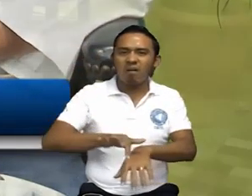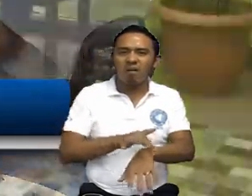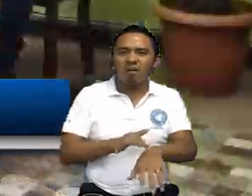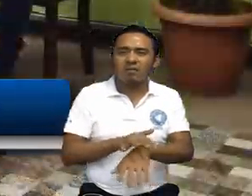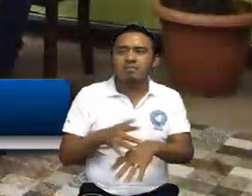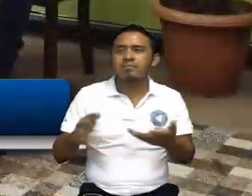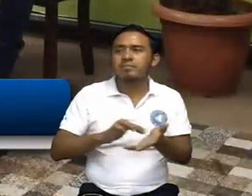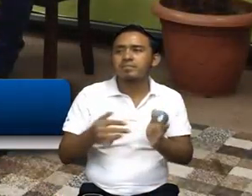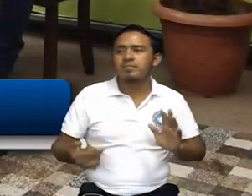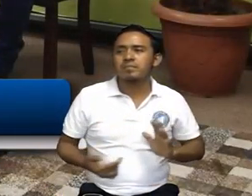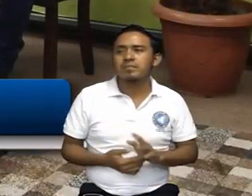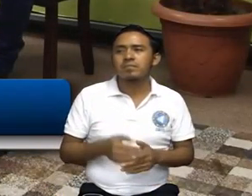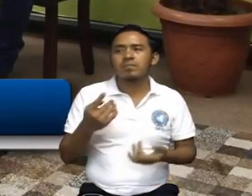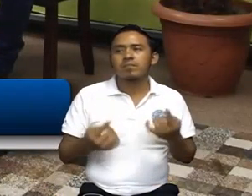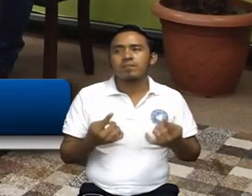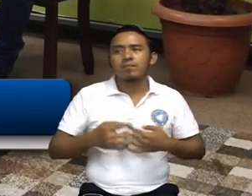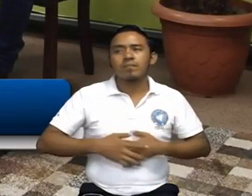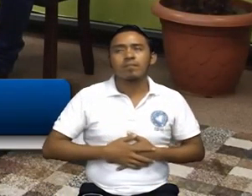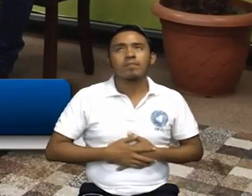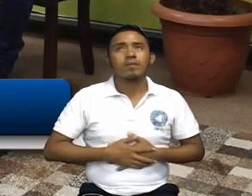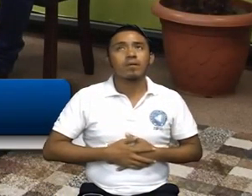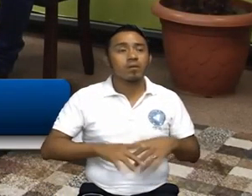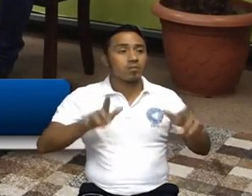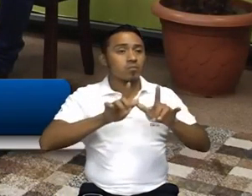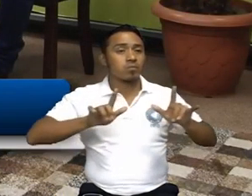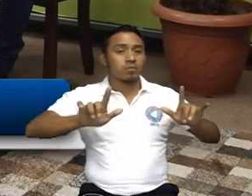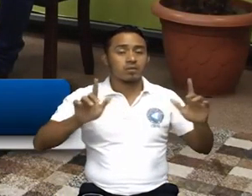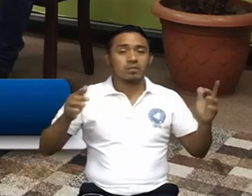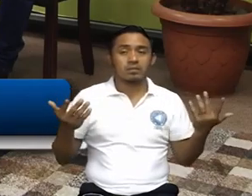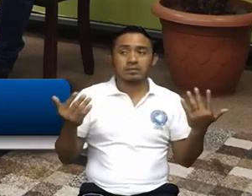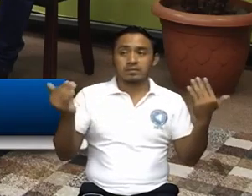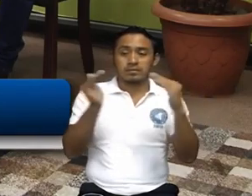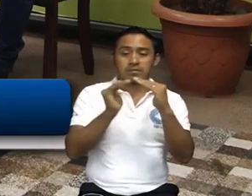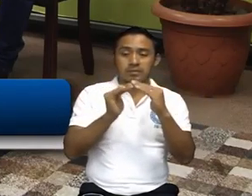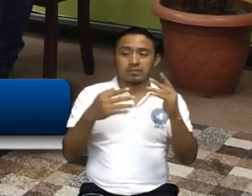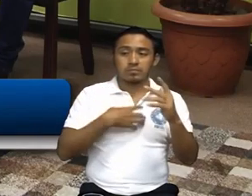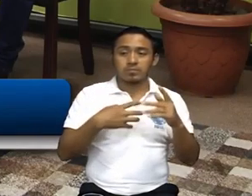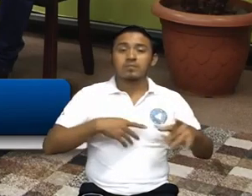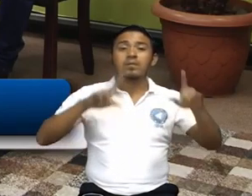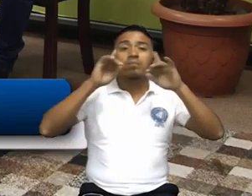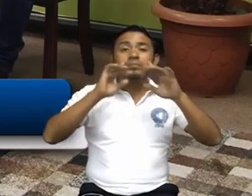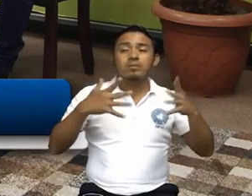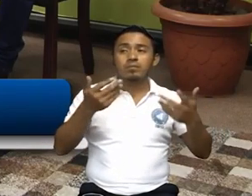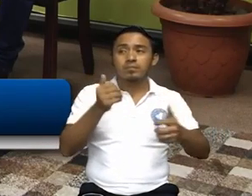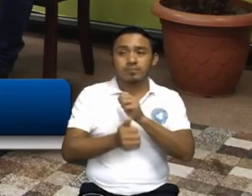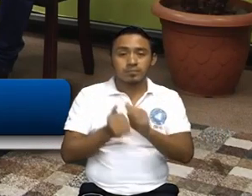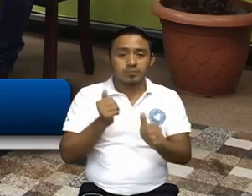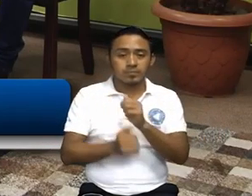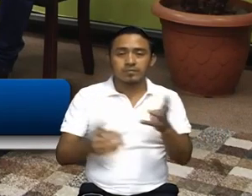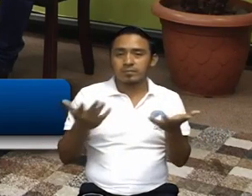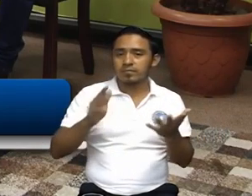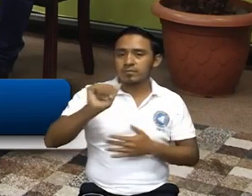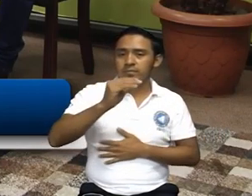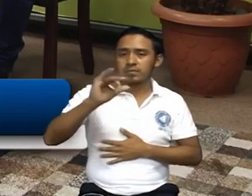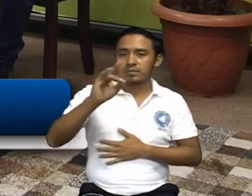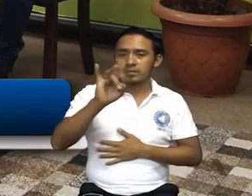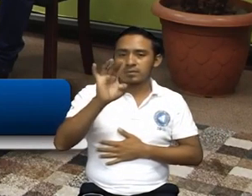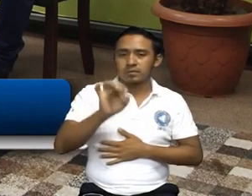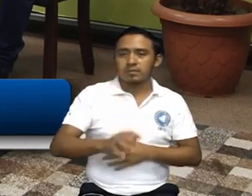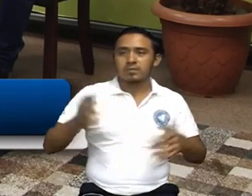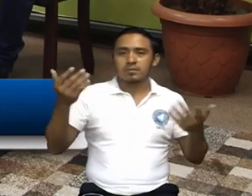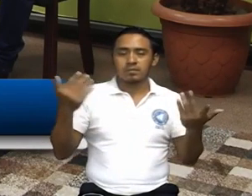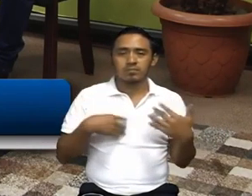¿qué zona de nuestro hogar son los más propensos a provocar accidentes caseros? Uno de los